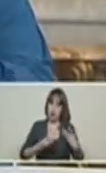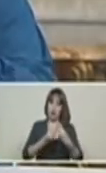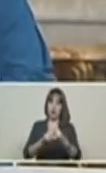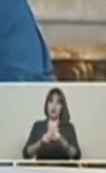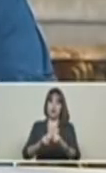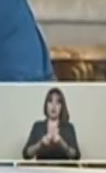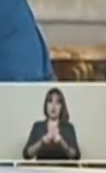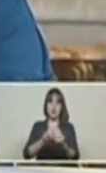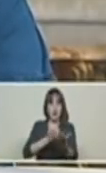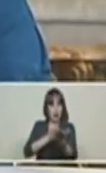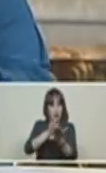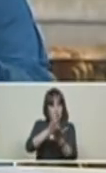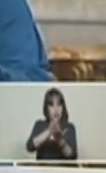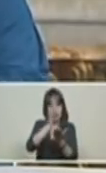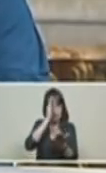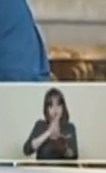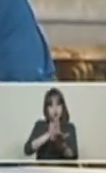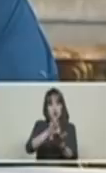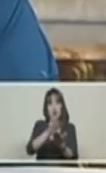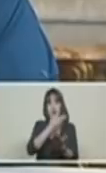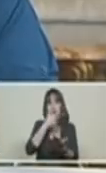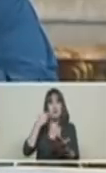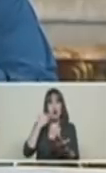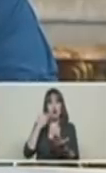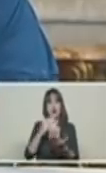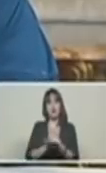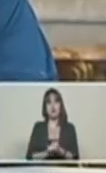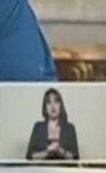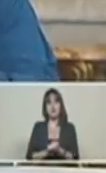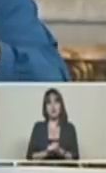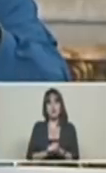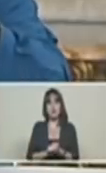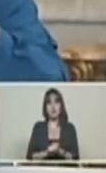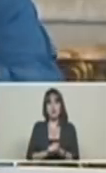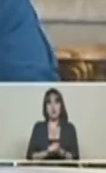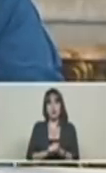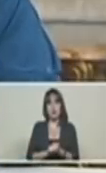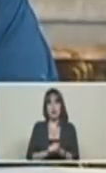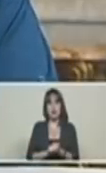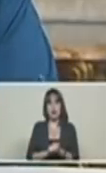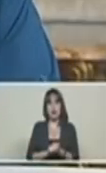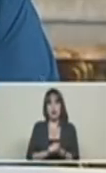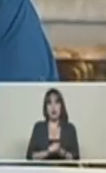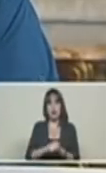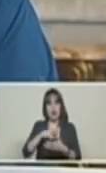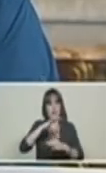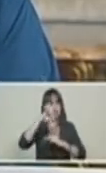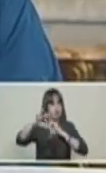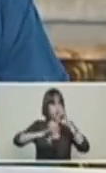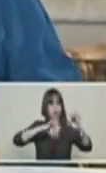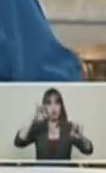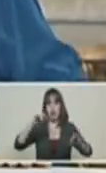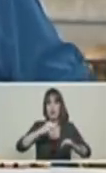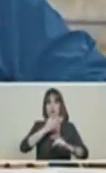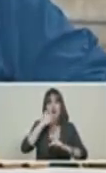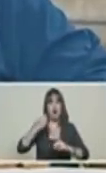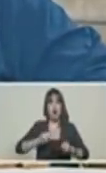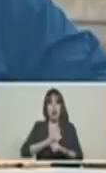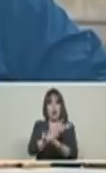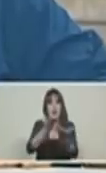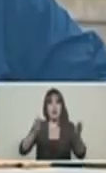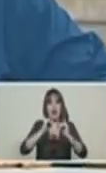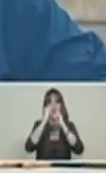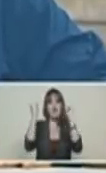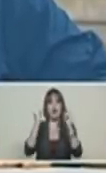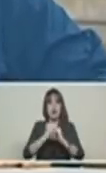el camino de nuestro Redentor, el camino de la multiplicación de la felicidad, de la